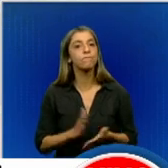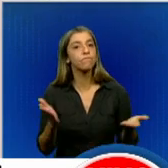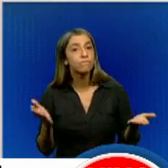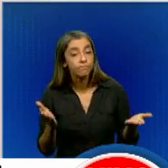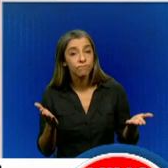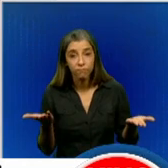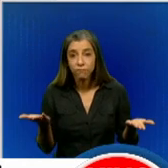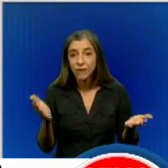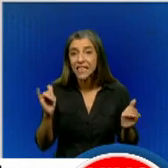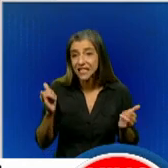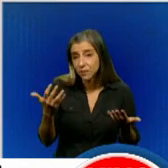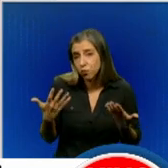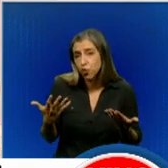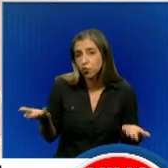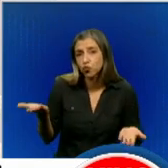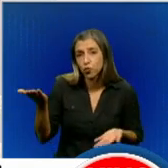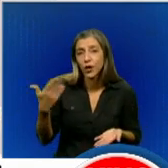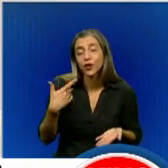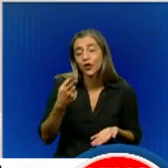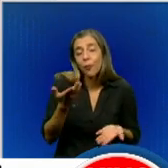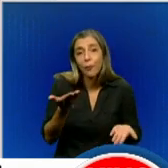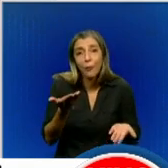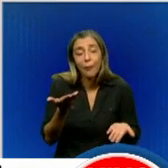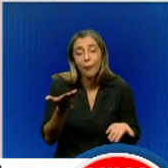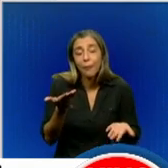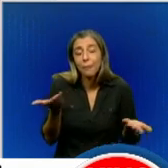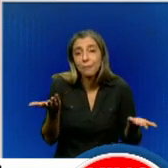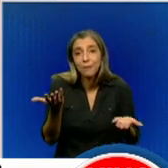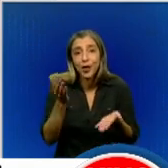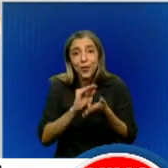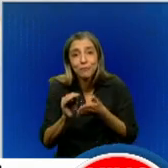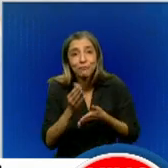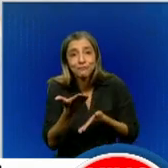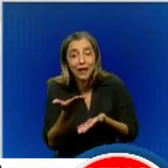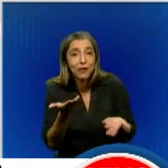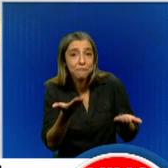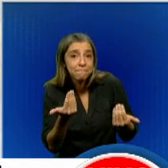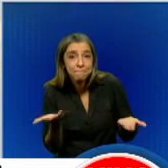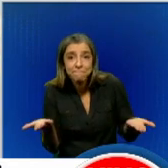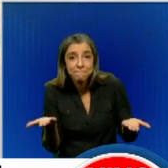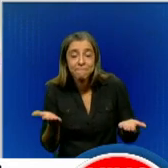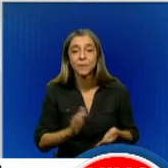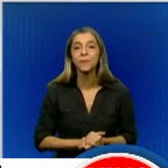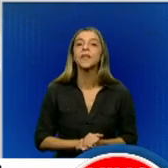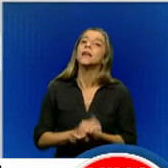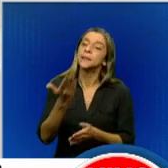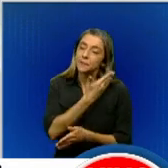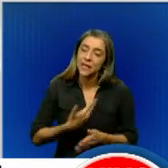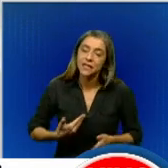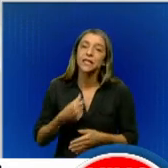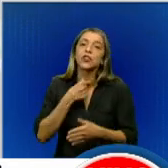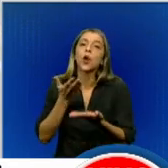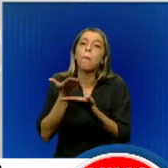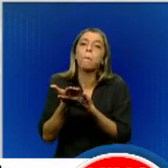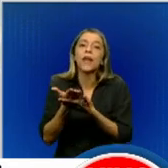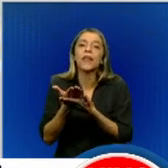sí por supuesto pero usted está en el uso de la palabra lo estoy esperando diputado presidente para pedirle